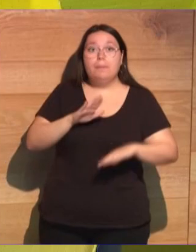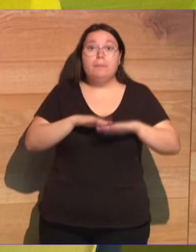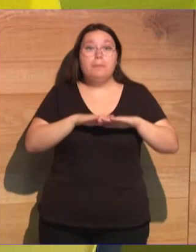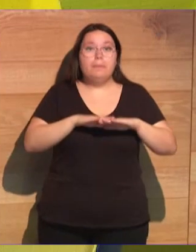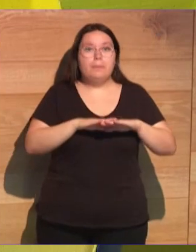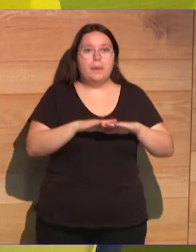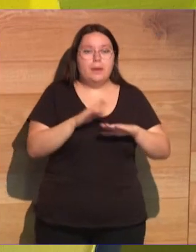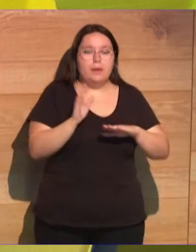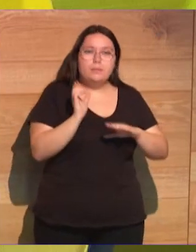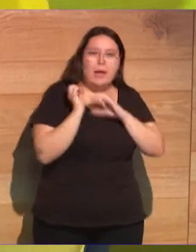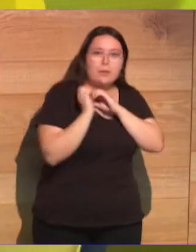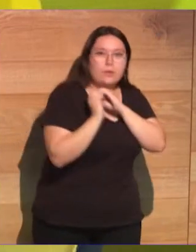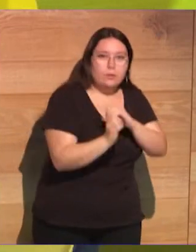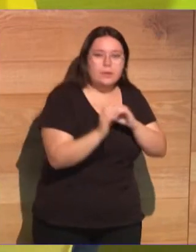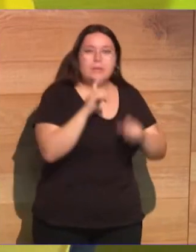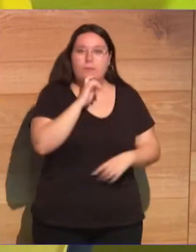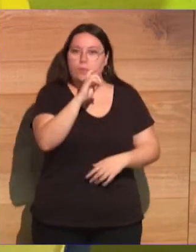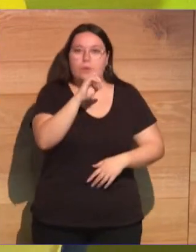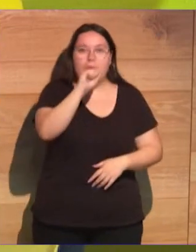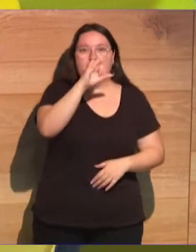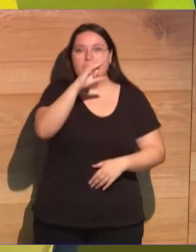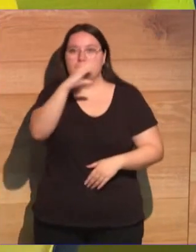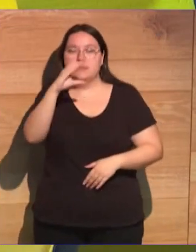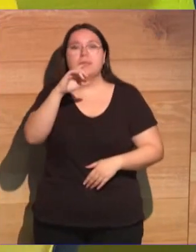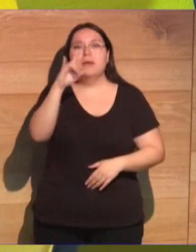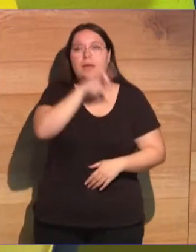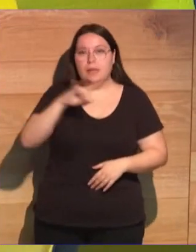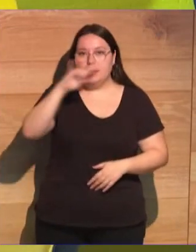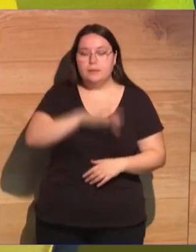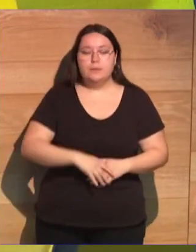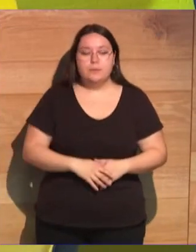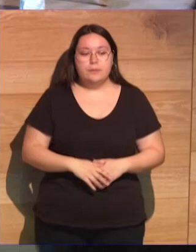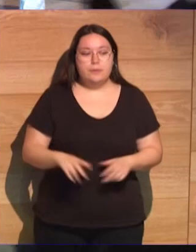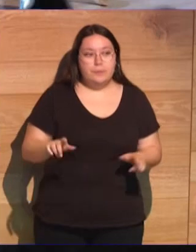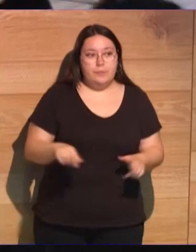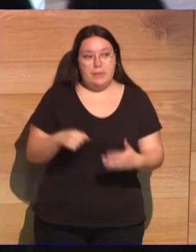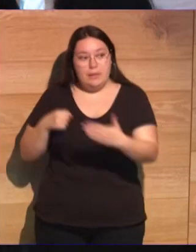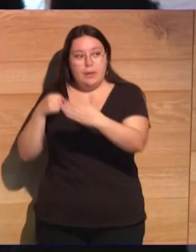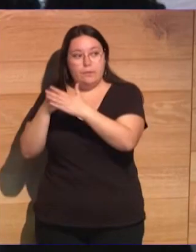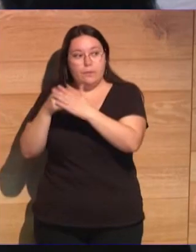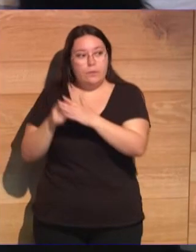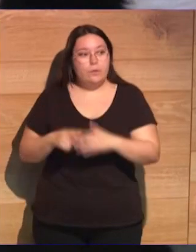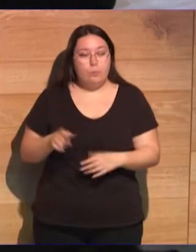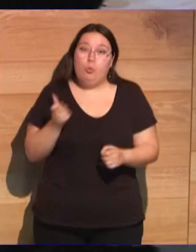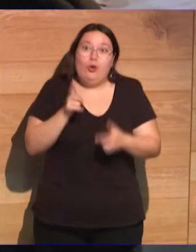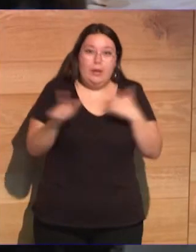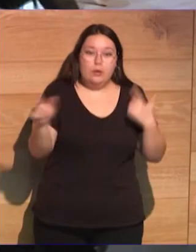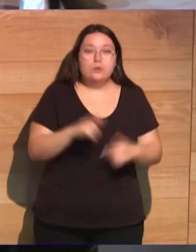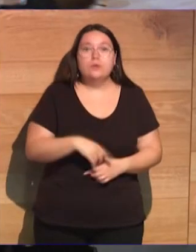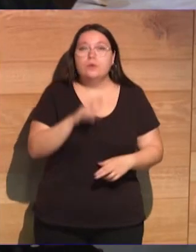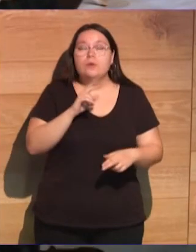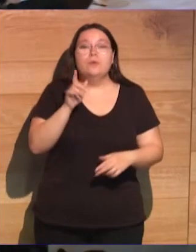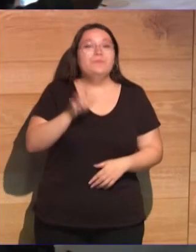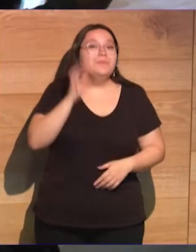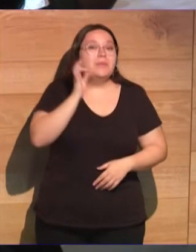adicciones comportamentales de la Fundación Atsis Canarias. Y al extremo, un poquito más lejos, tengo a Esther